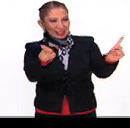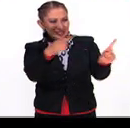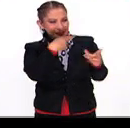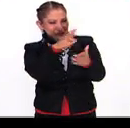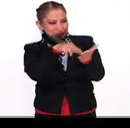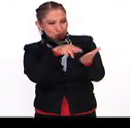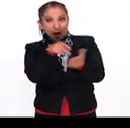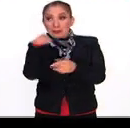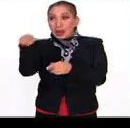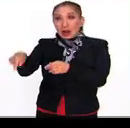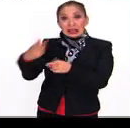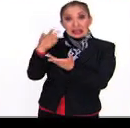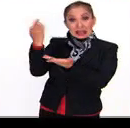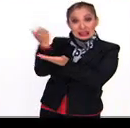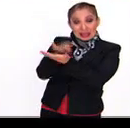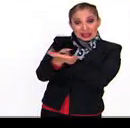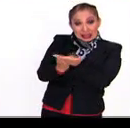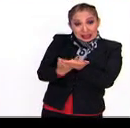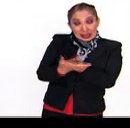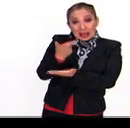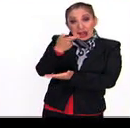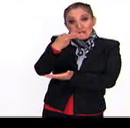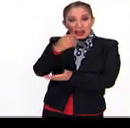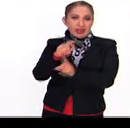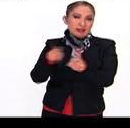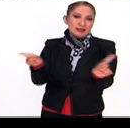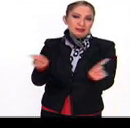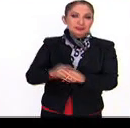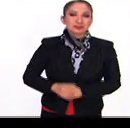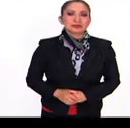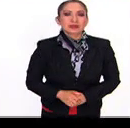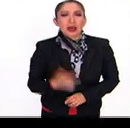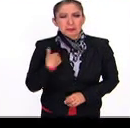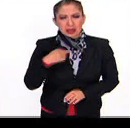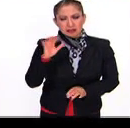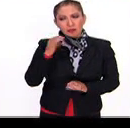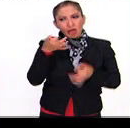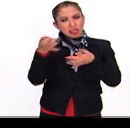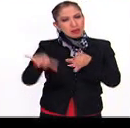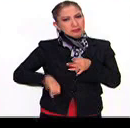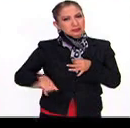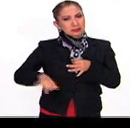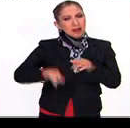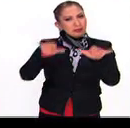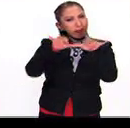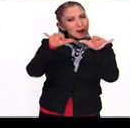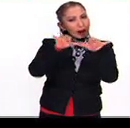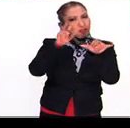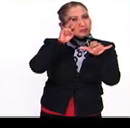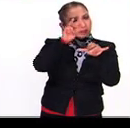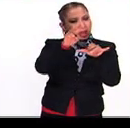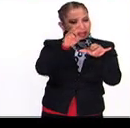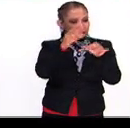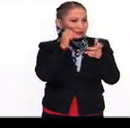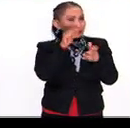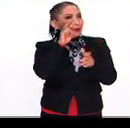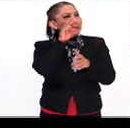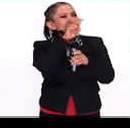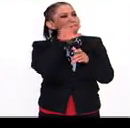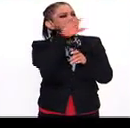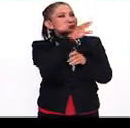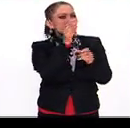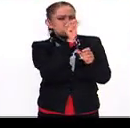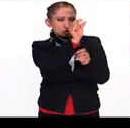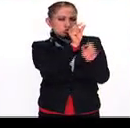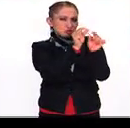necesariamente con el arte gráfico. Me llama mucho la atención los tamaños. Nos hace ver, digamos, las cosas que vemos generalmente